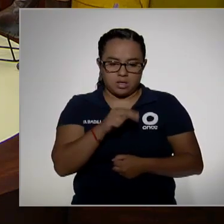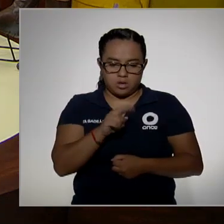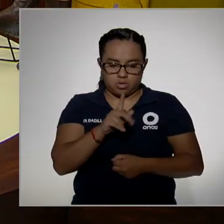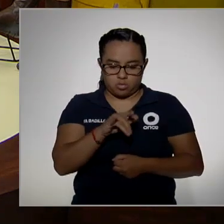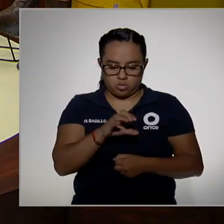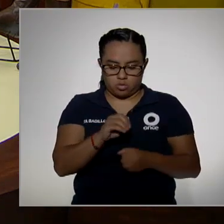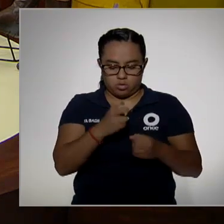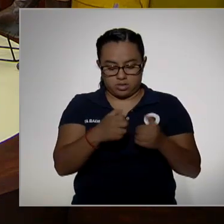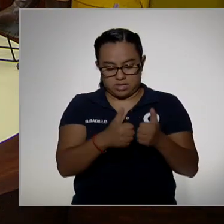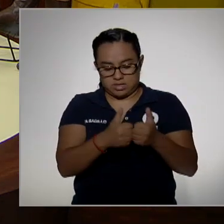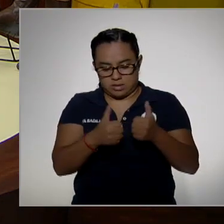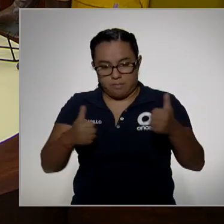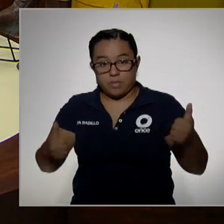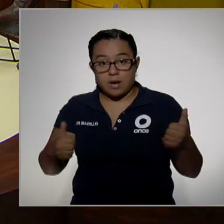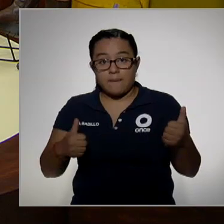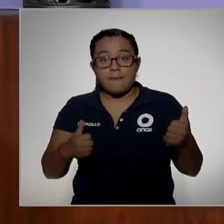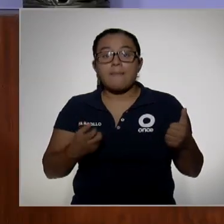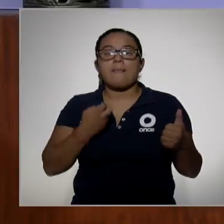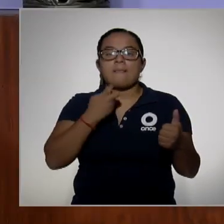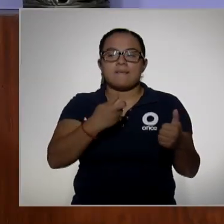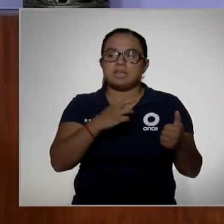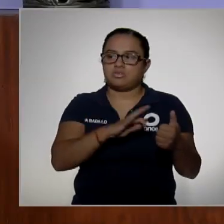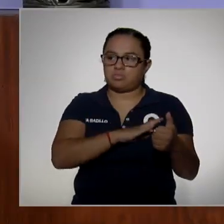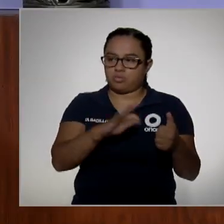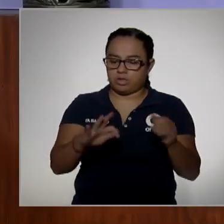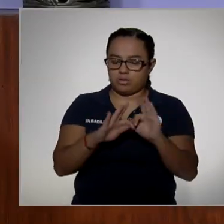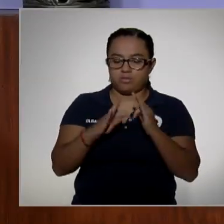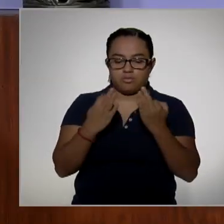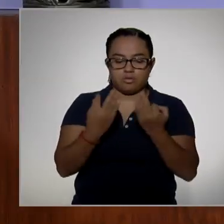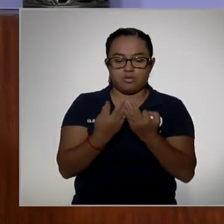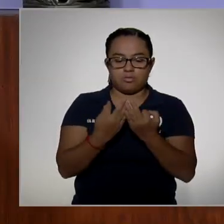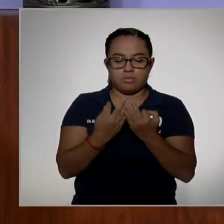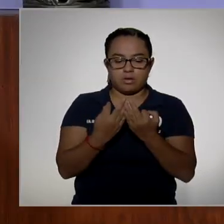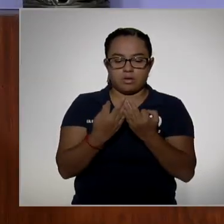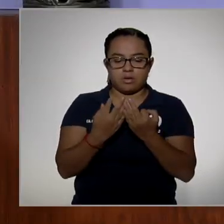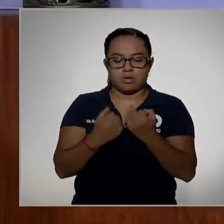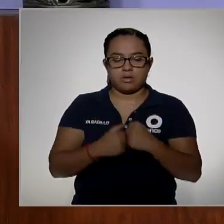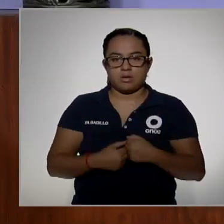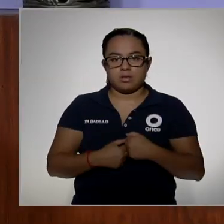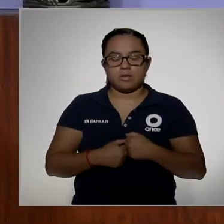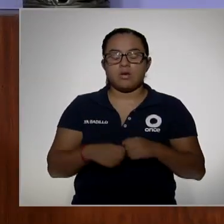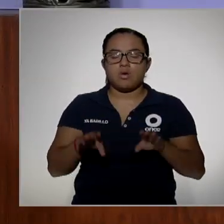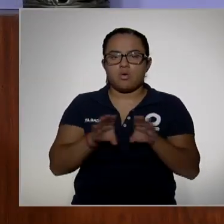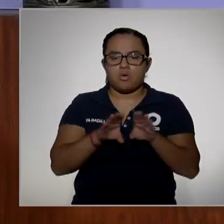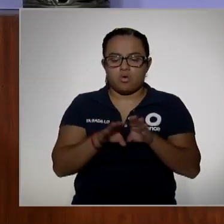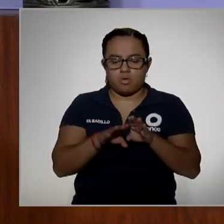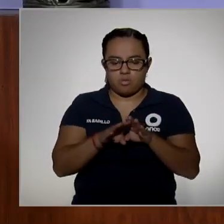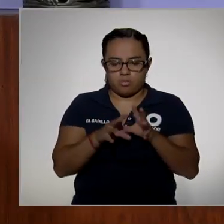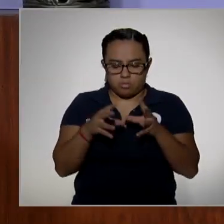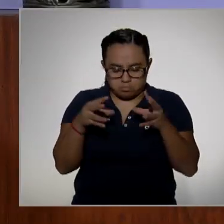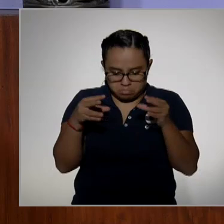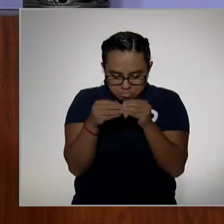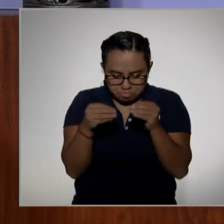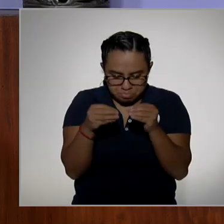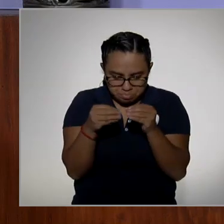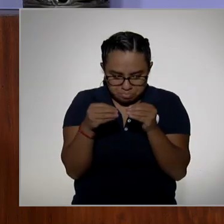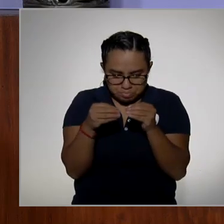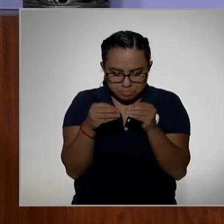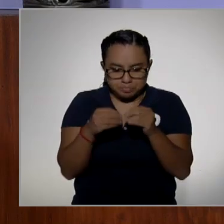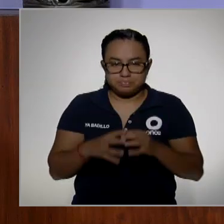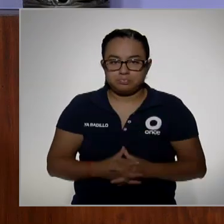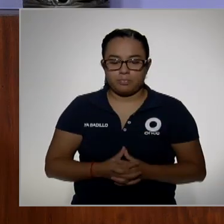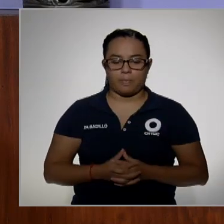núcleo y eso les permite tener una forma cóncava es decir están relativamente sumidos es